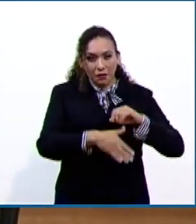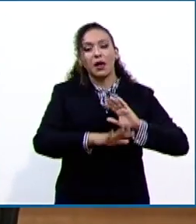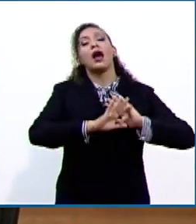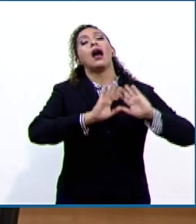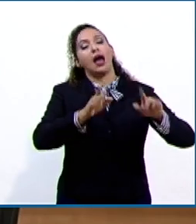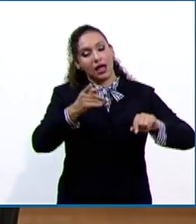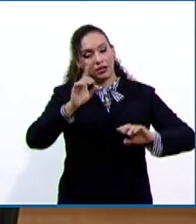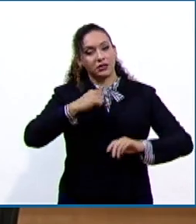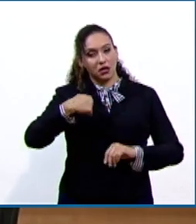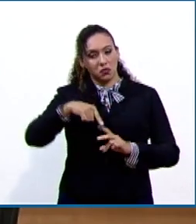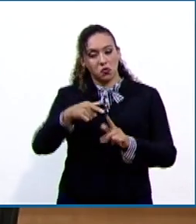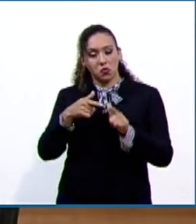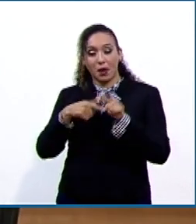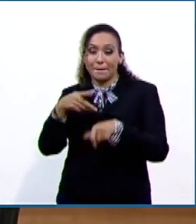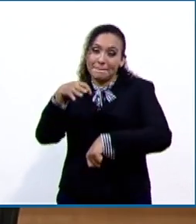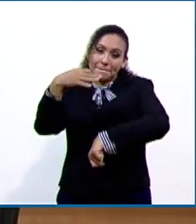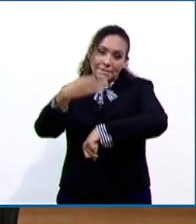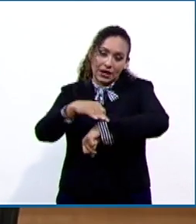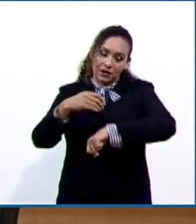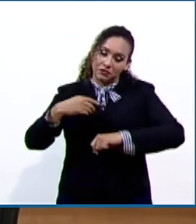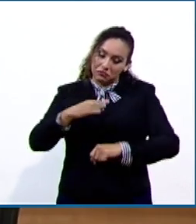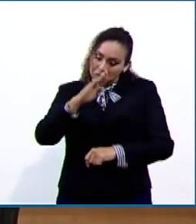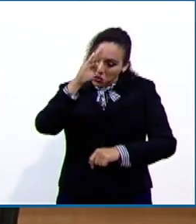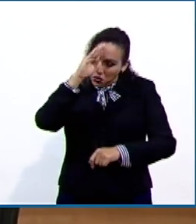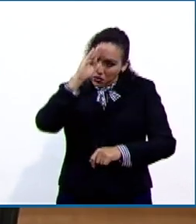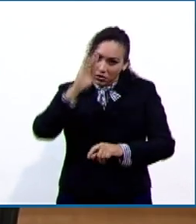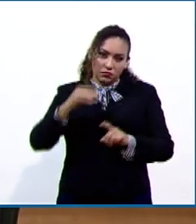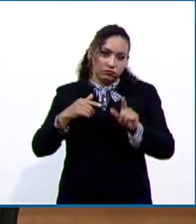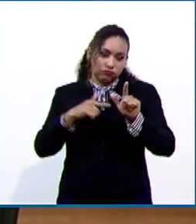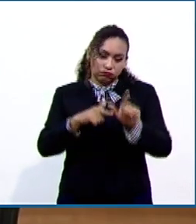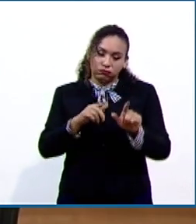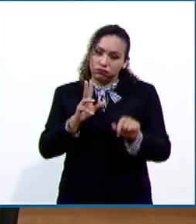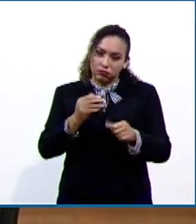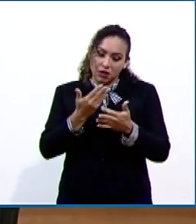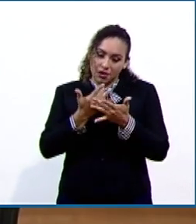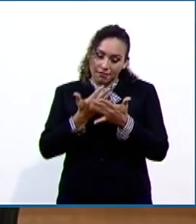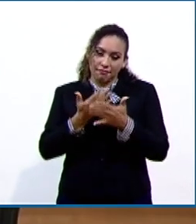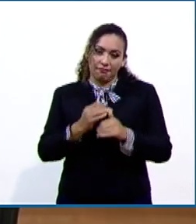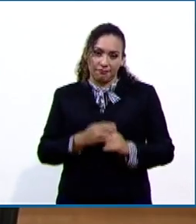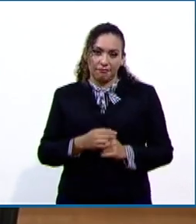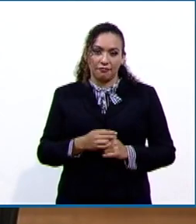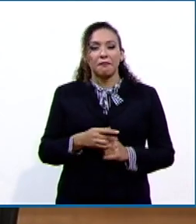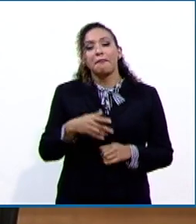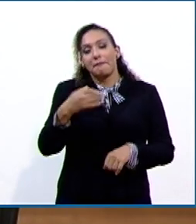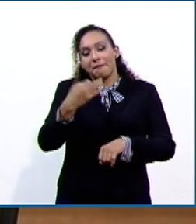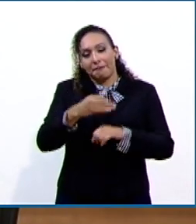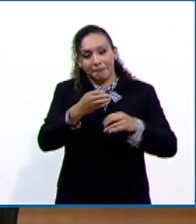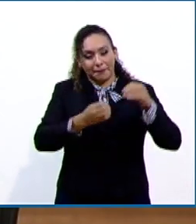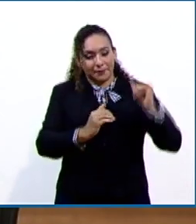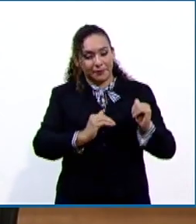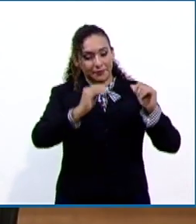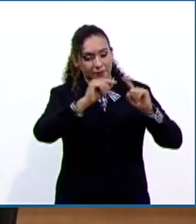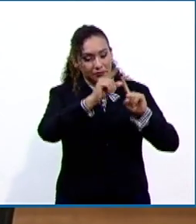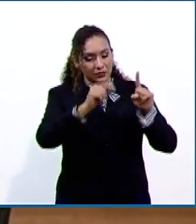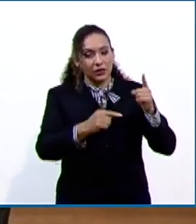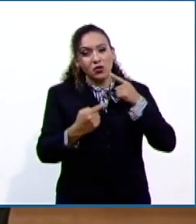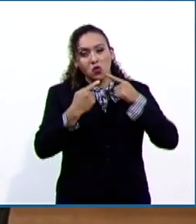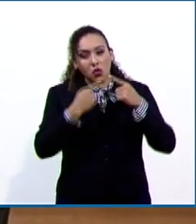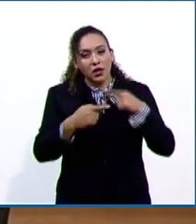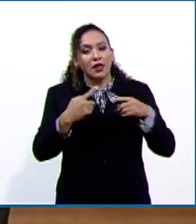vinculados justamente con el tema de la reforma judicial y toda la serie